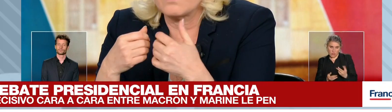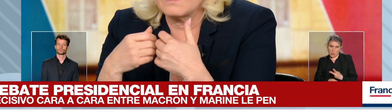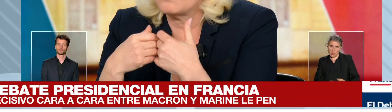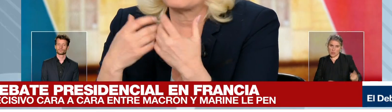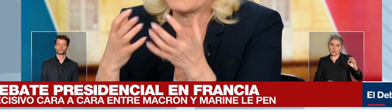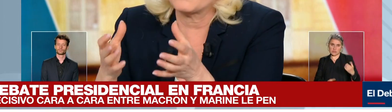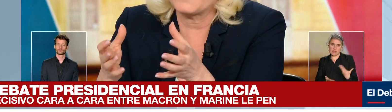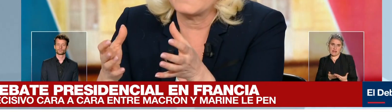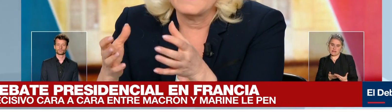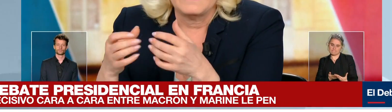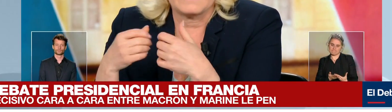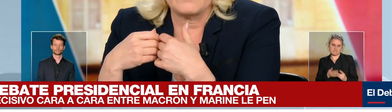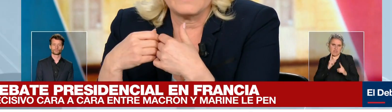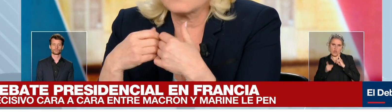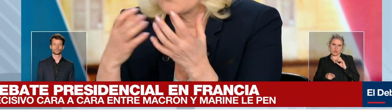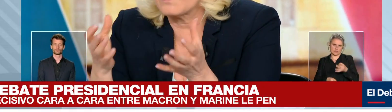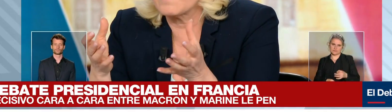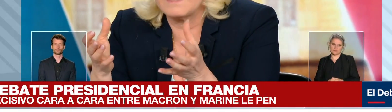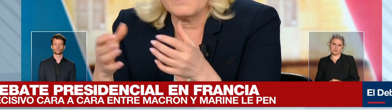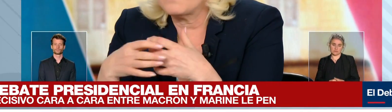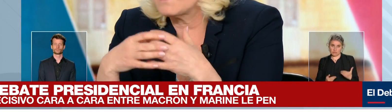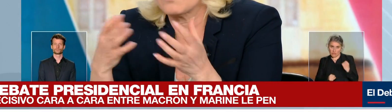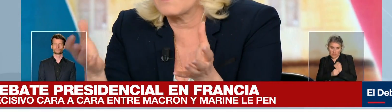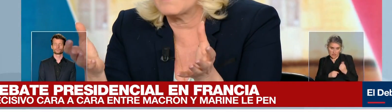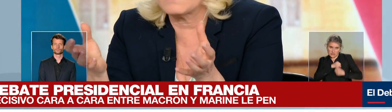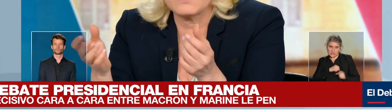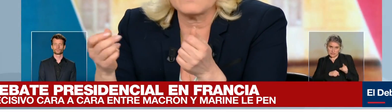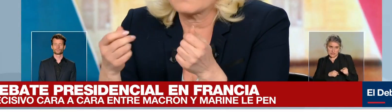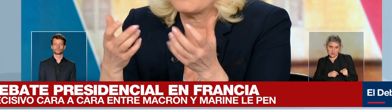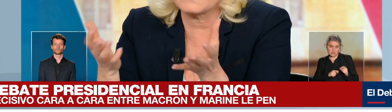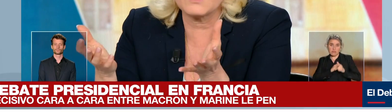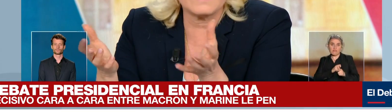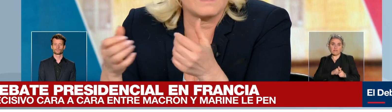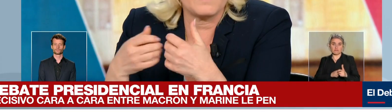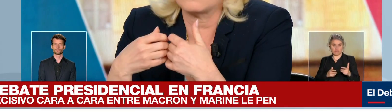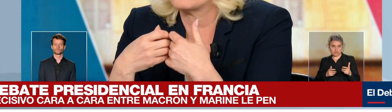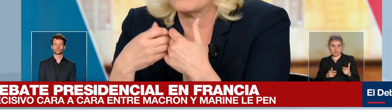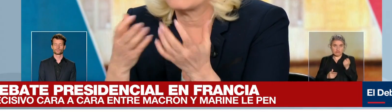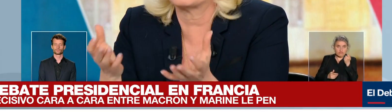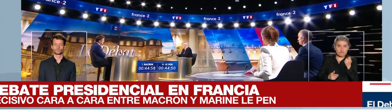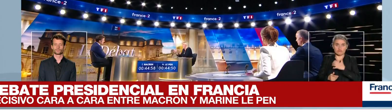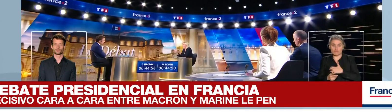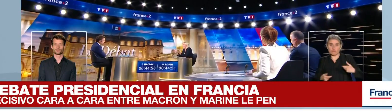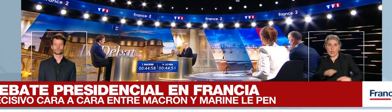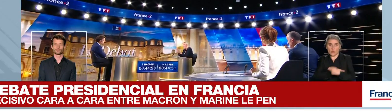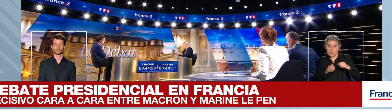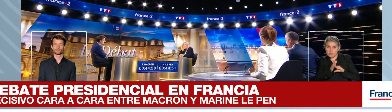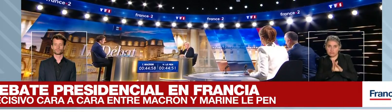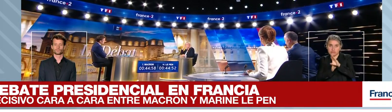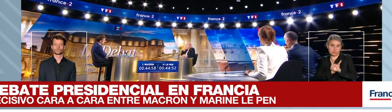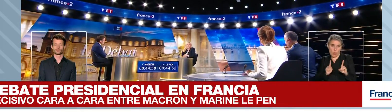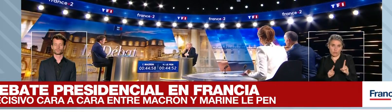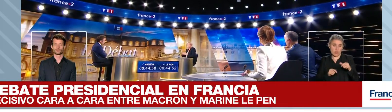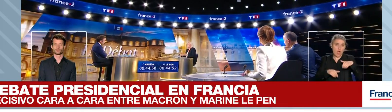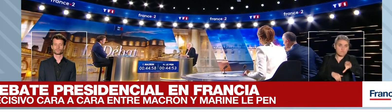Esos son los empleos que se están creando y yo creo que esto es muy difícil. Con esto no se crea riqueza y así con